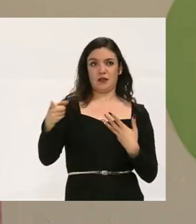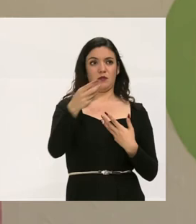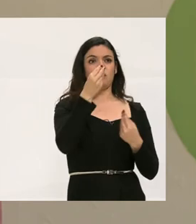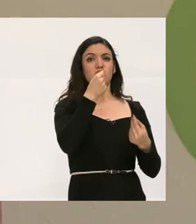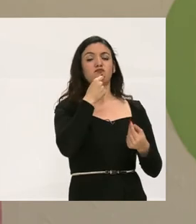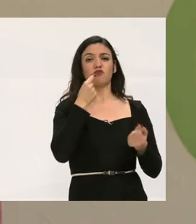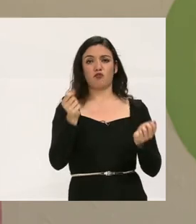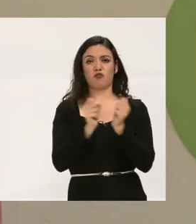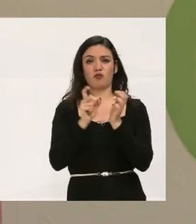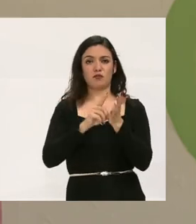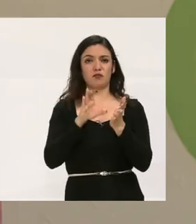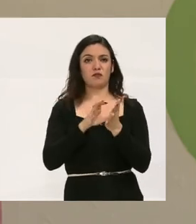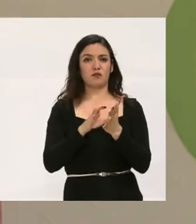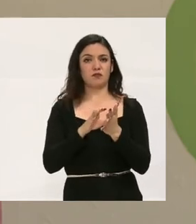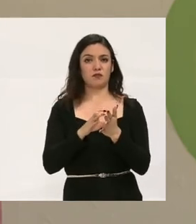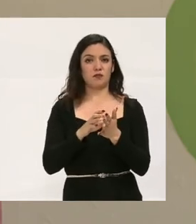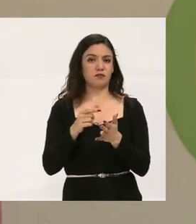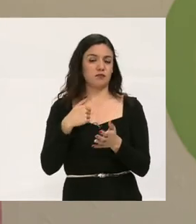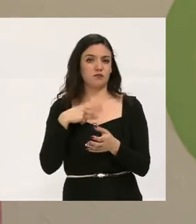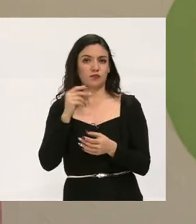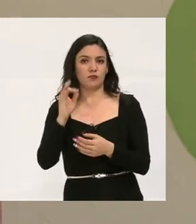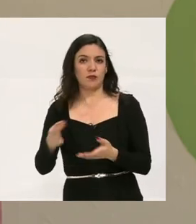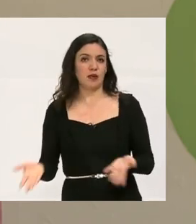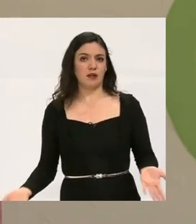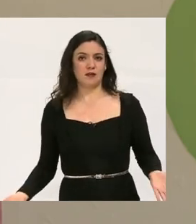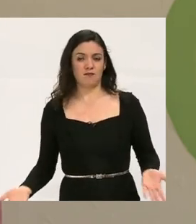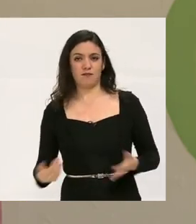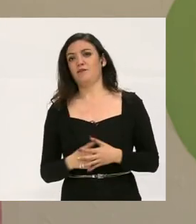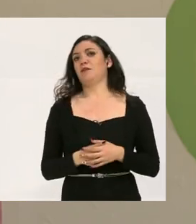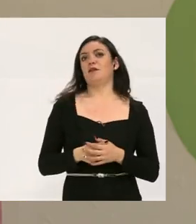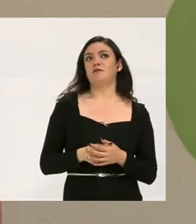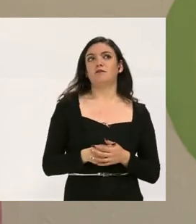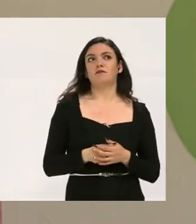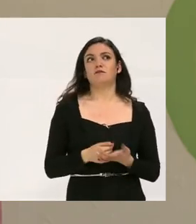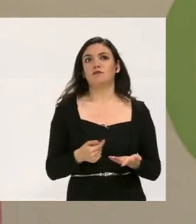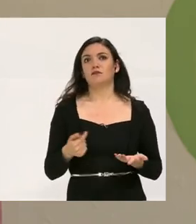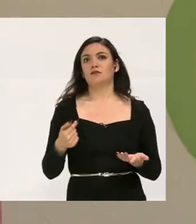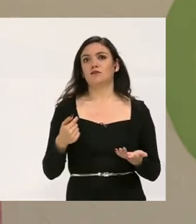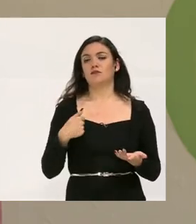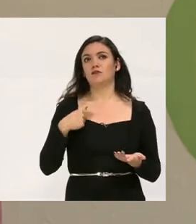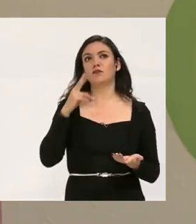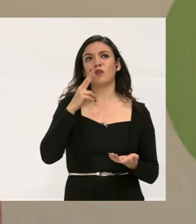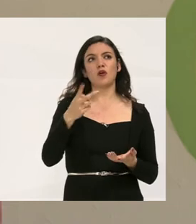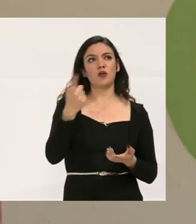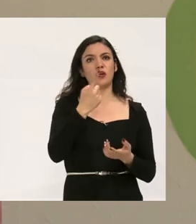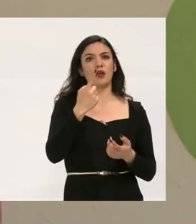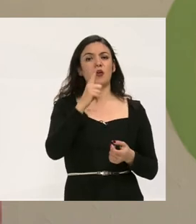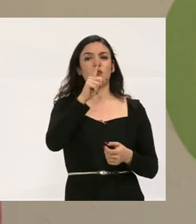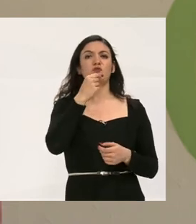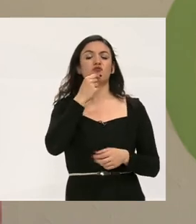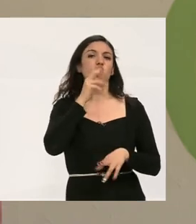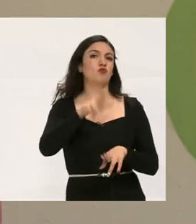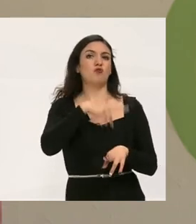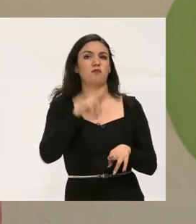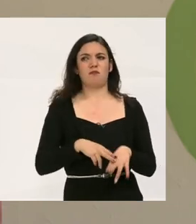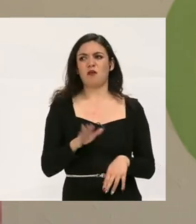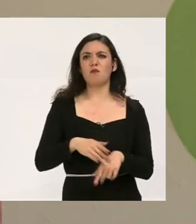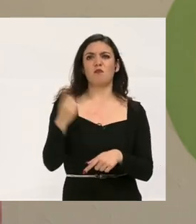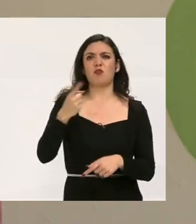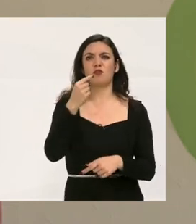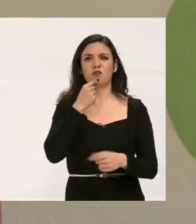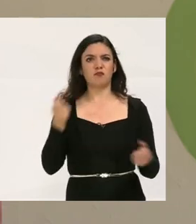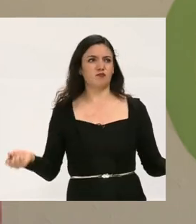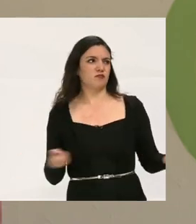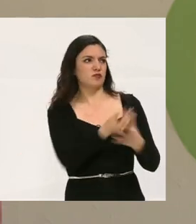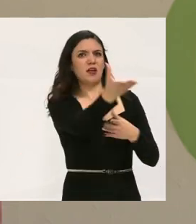habiendo tanto niños con discapacidad que yo no vea ninguno de los pares lo veo puro niño es normal y